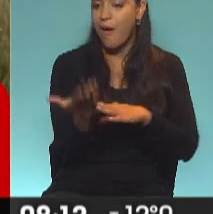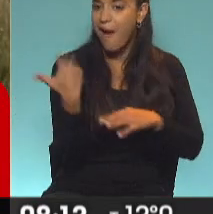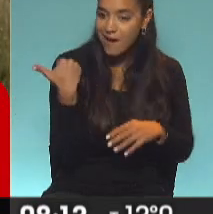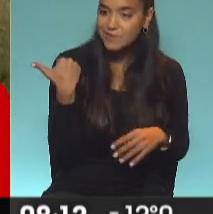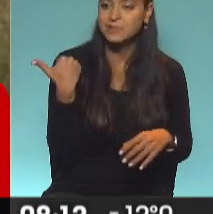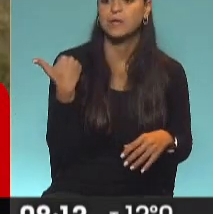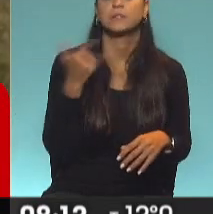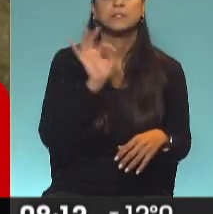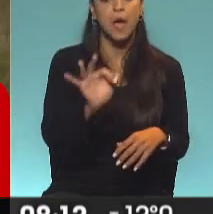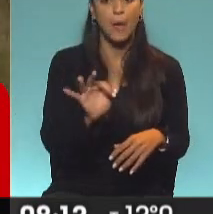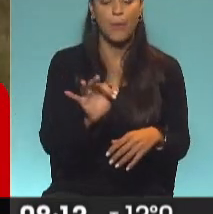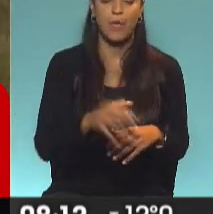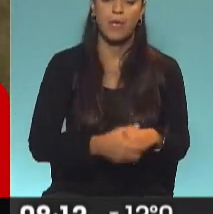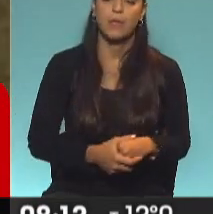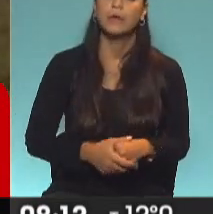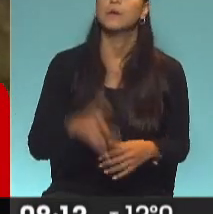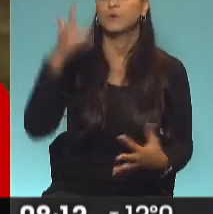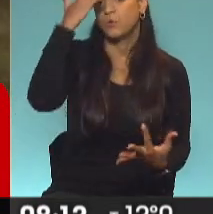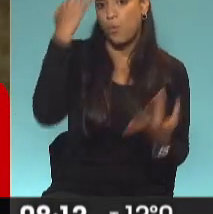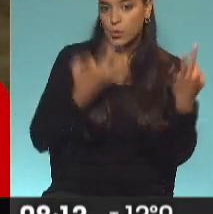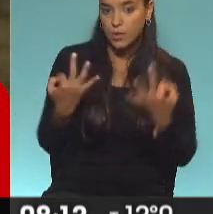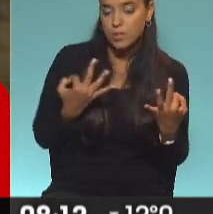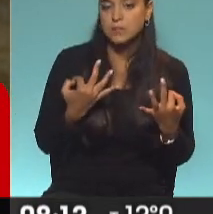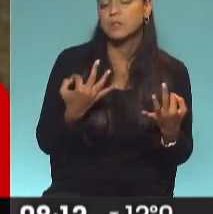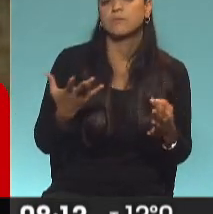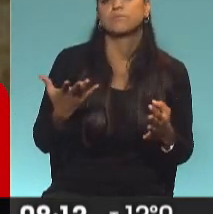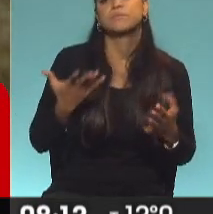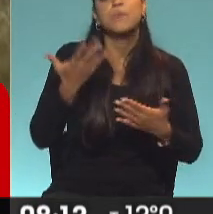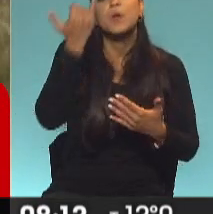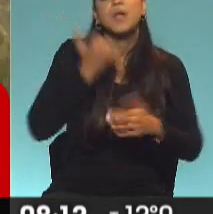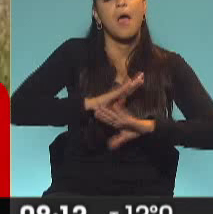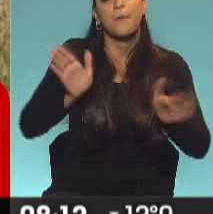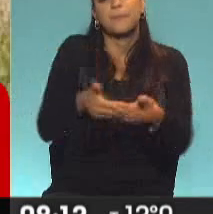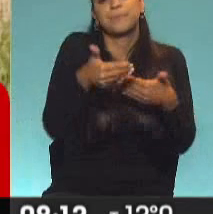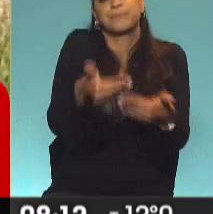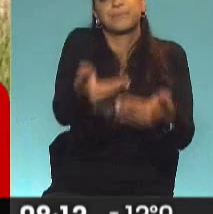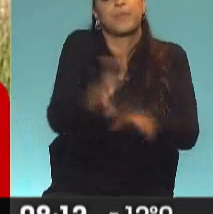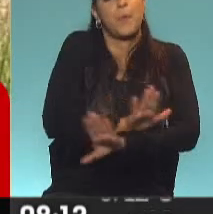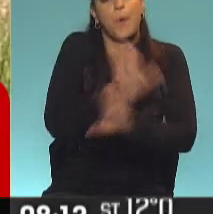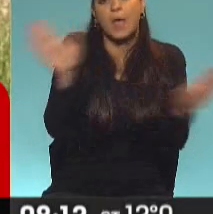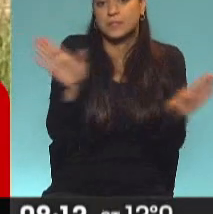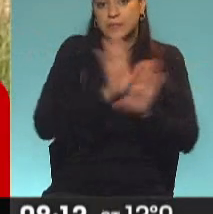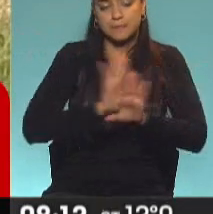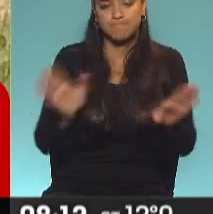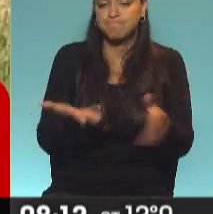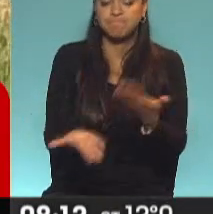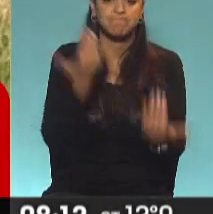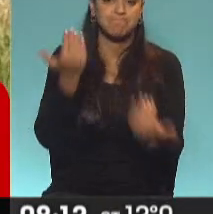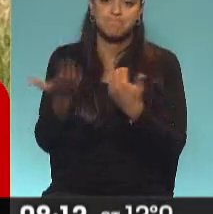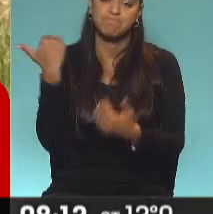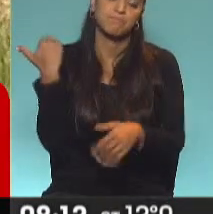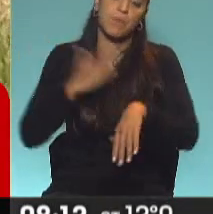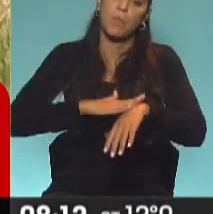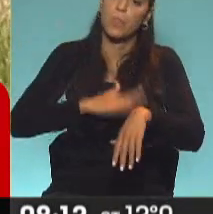se supo que la justicia no daba más plazos, que el desalojo debía hacerse de acuerdo a los